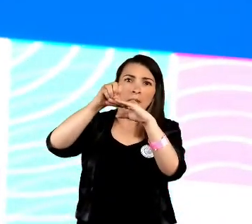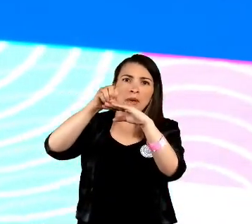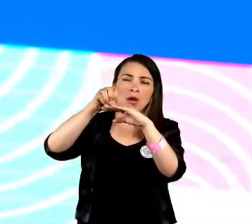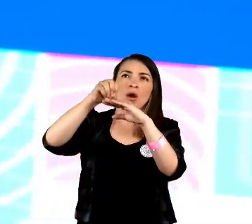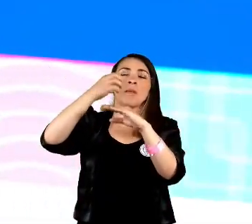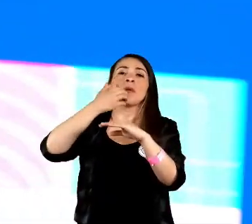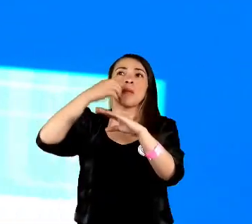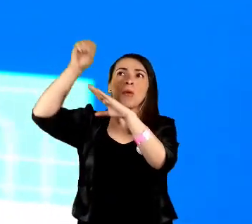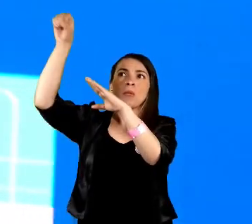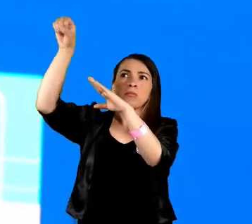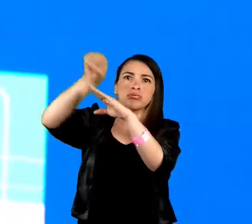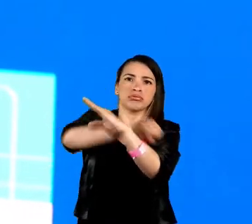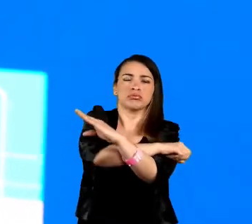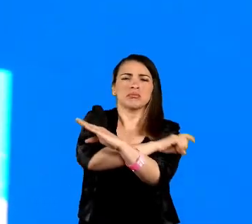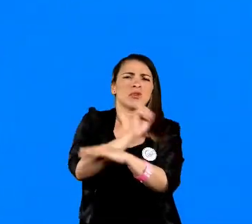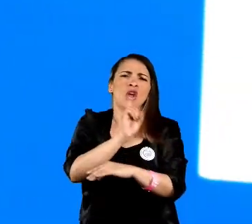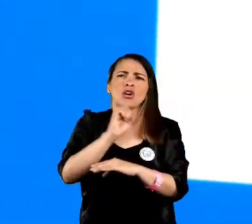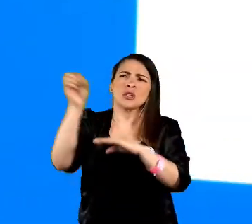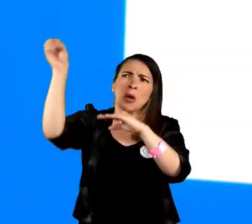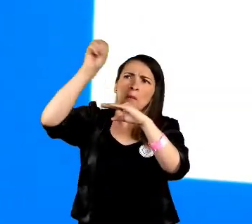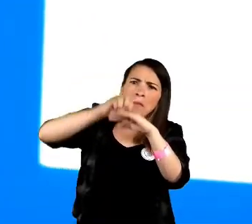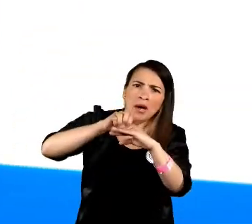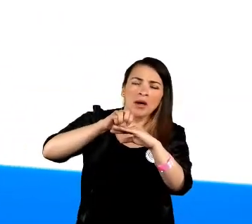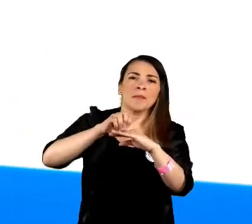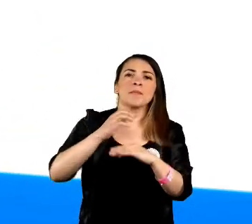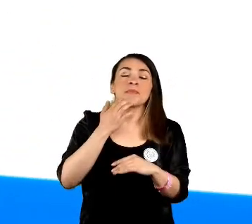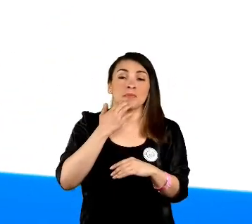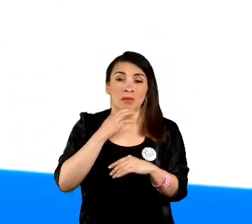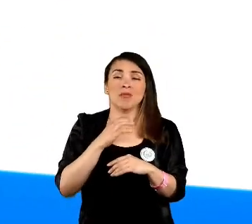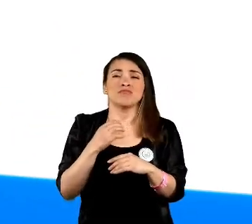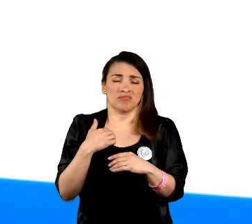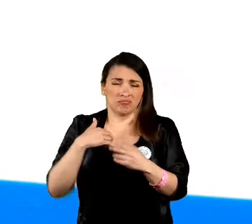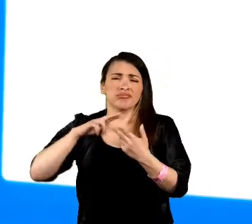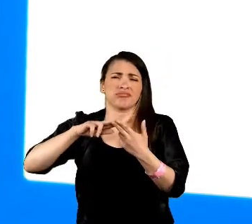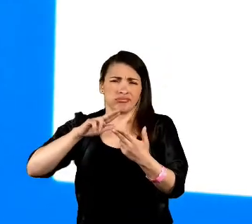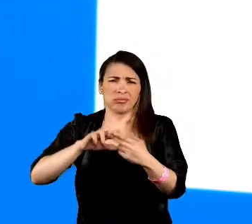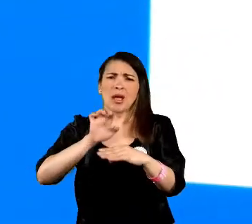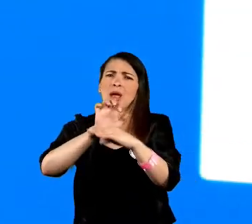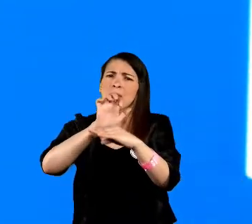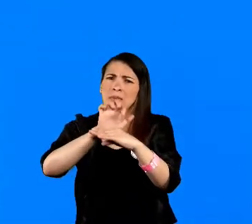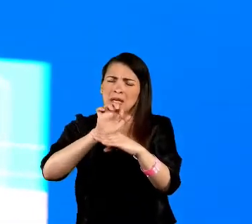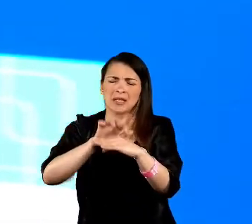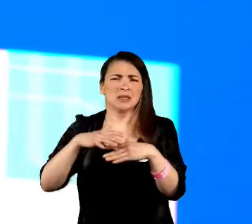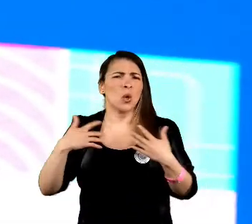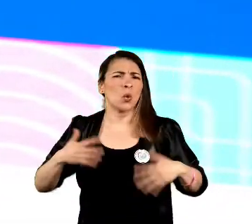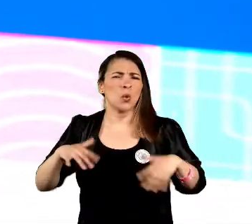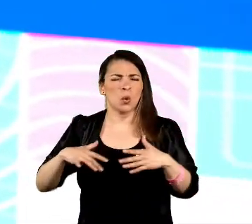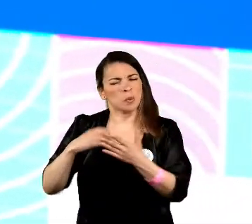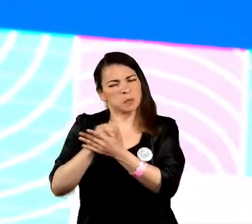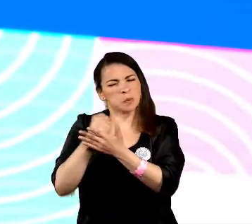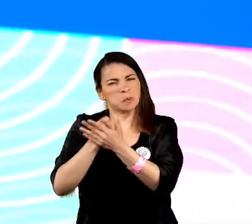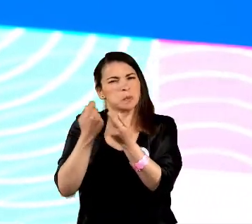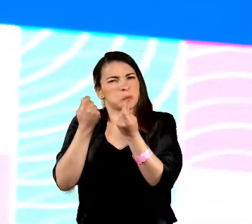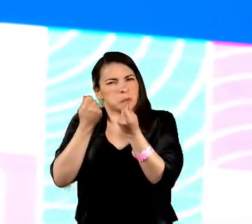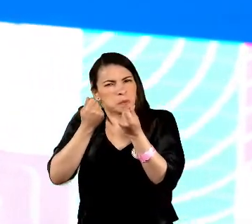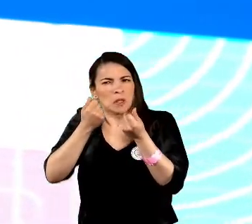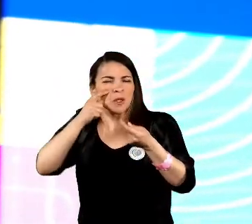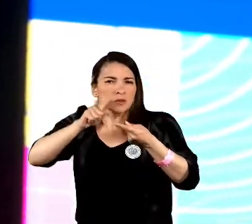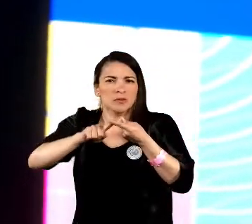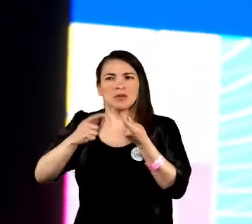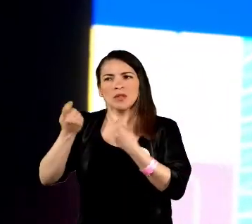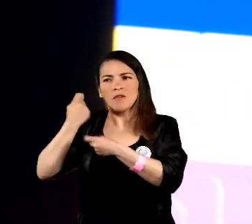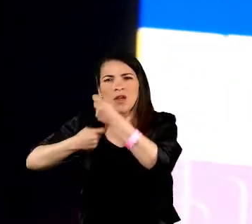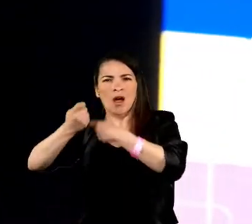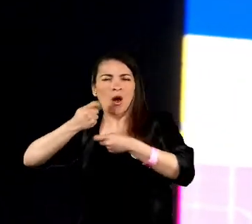conozco muchas empresas de latinoamérica que levantaron fortunas en inversiones con videojuegos y